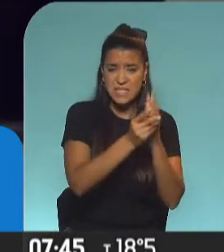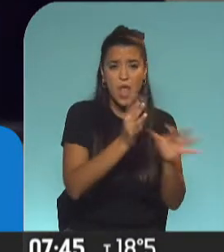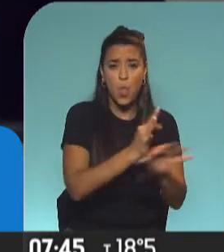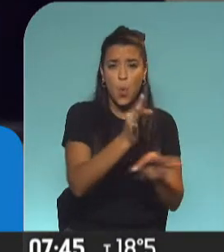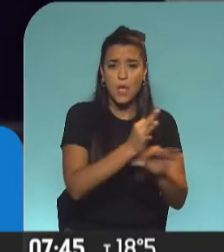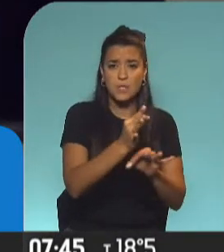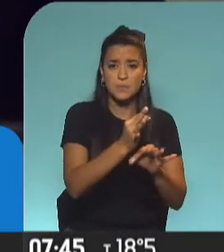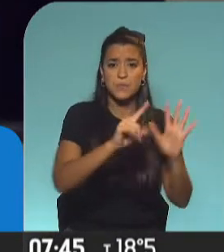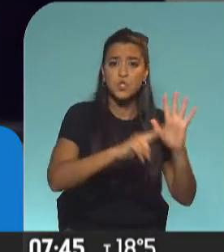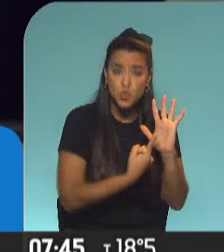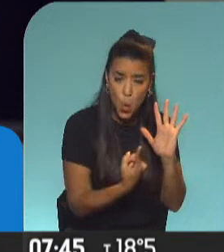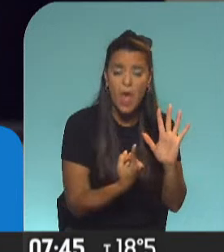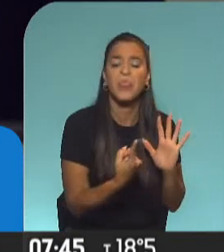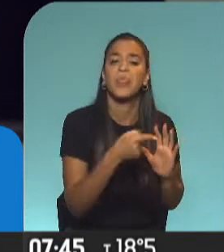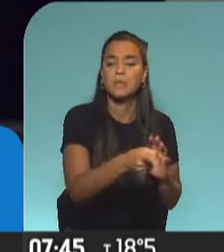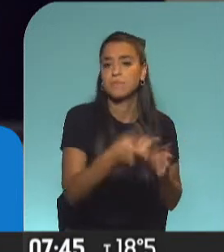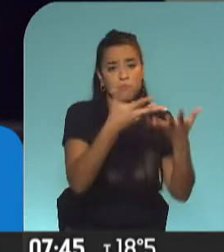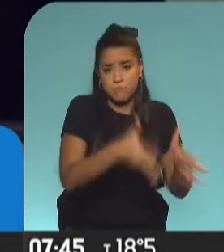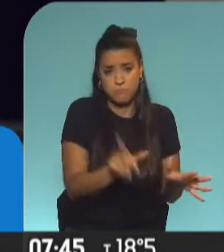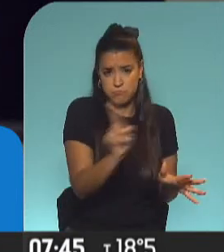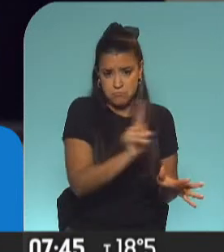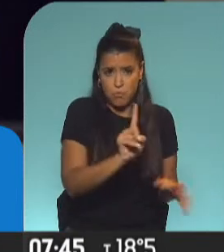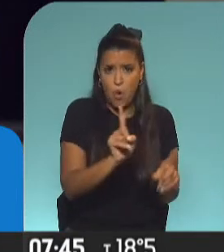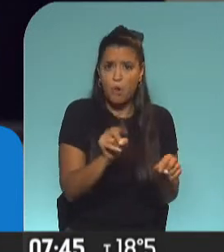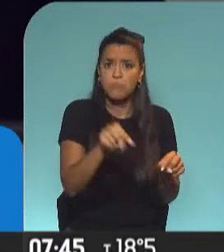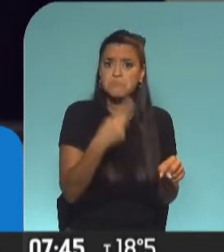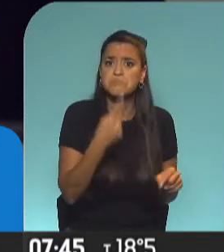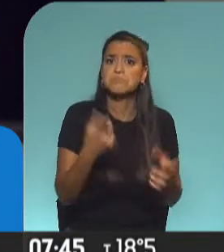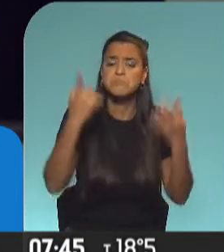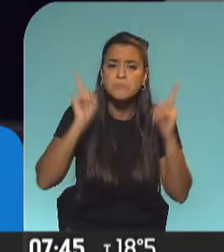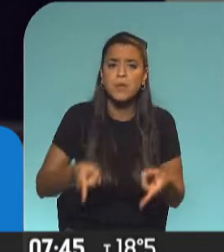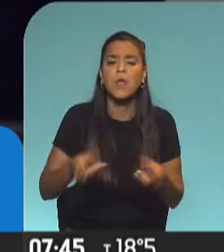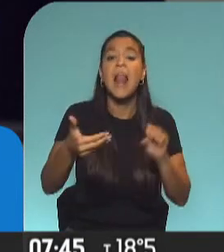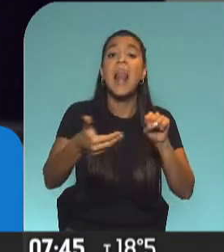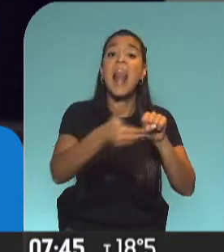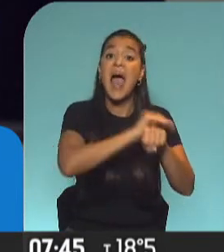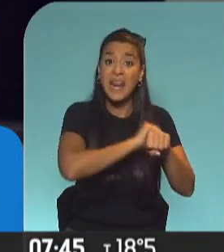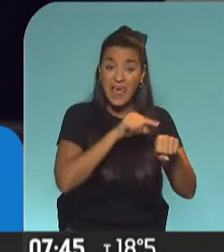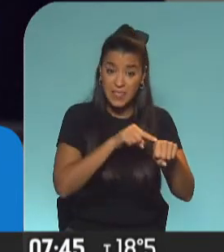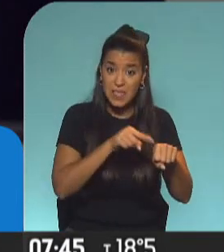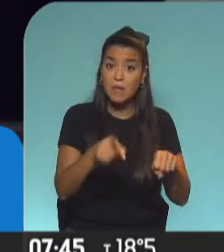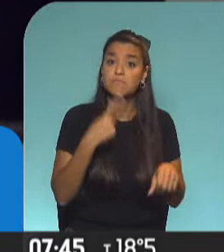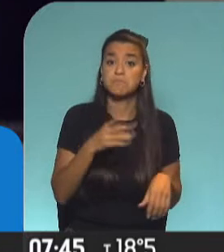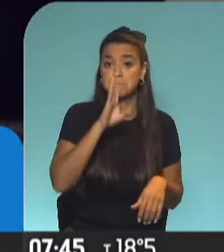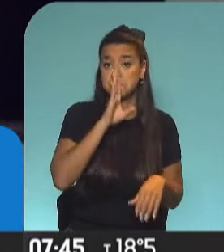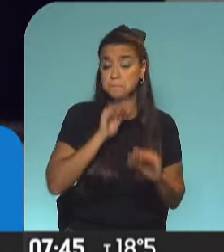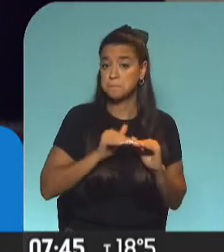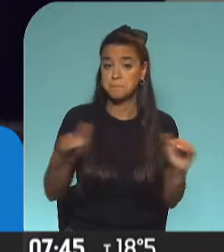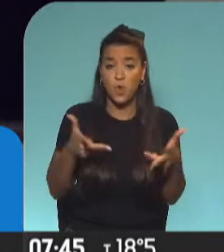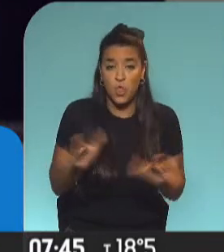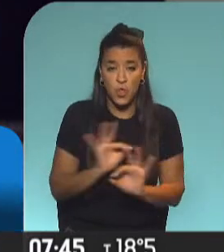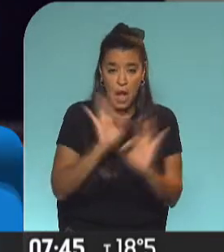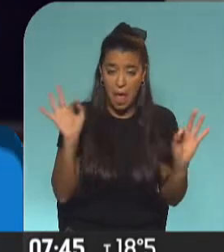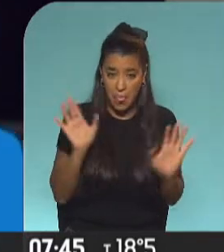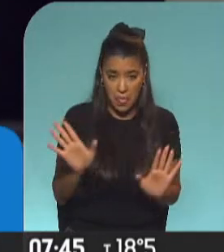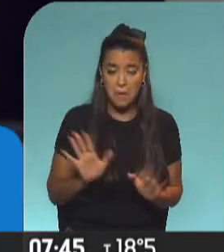de la Nación, de la ciudad, perdón, de renunciar, al contrario. De hecho, Horacio Rodríguez Larreta se mantuvo en silencio, el jefe de gobierno